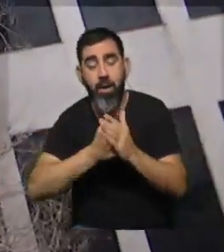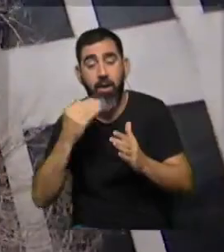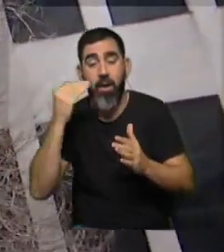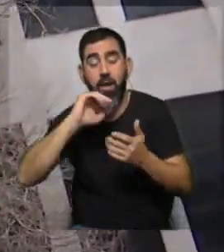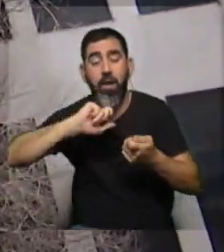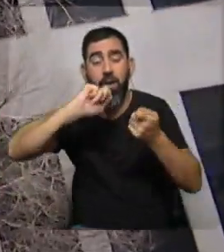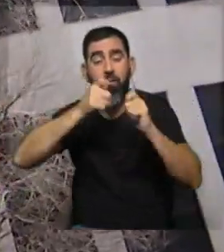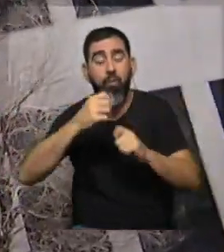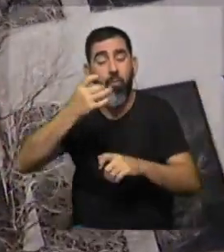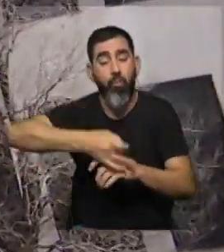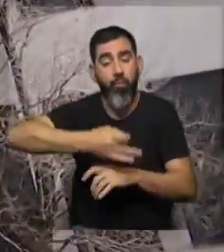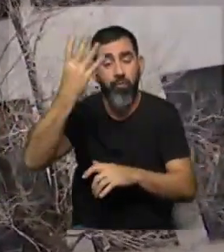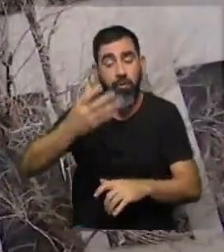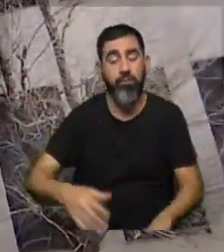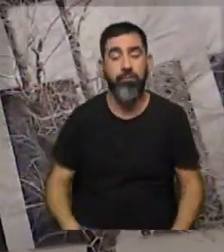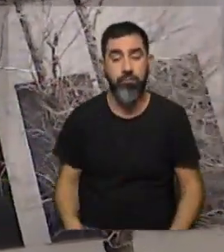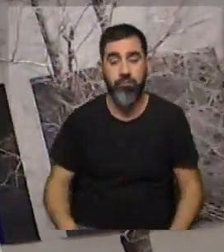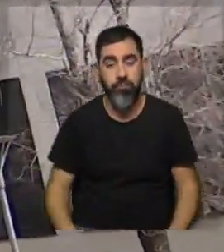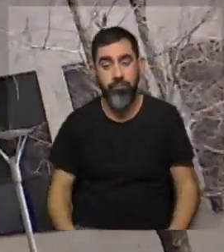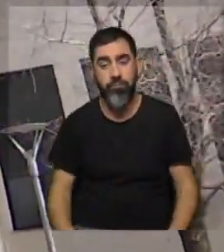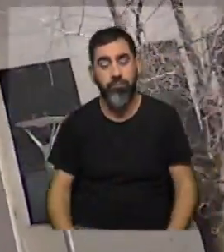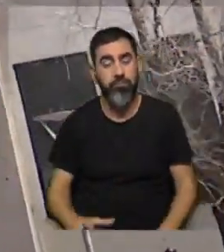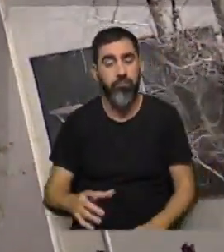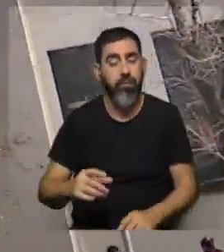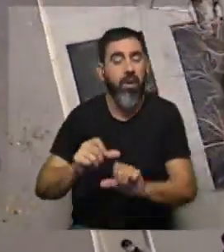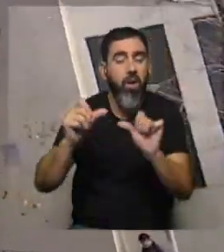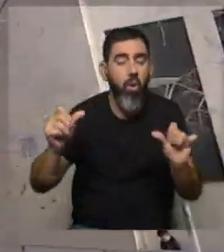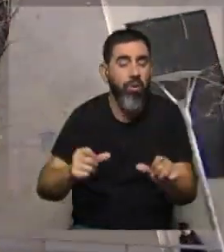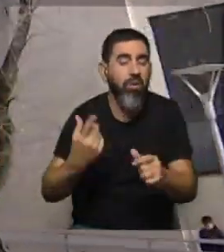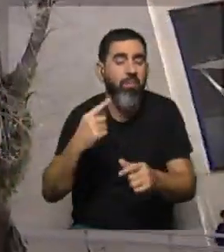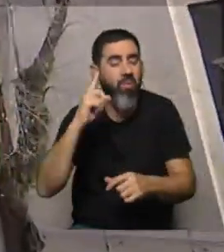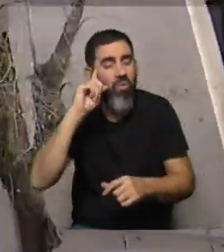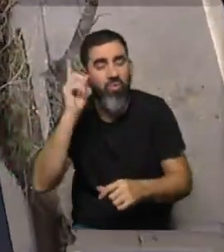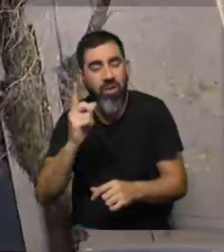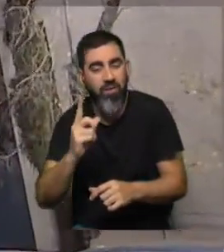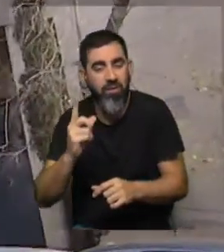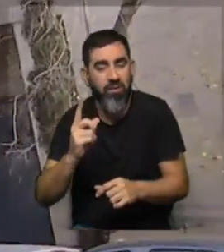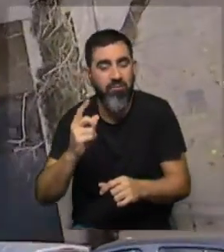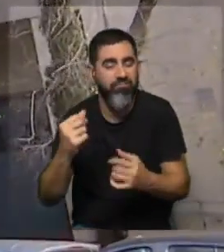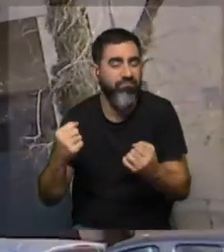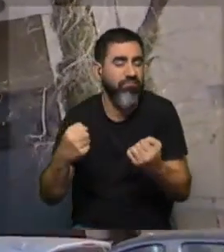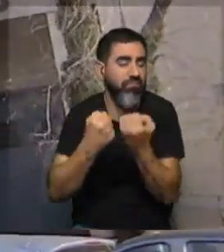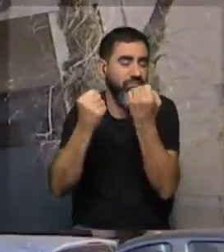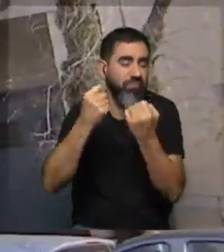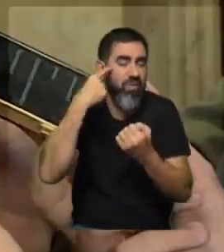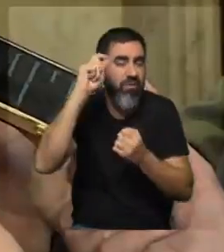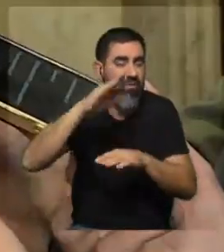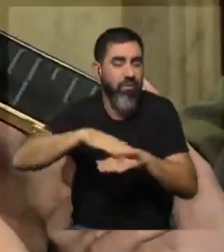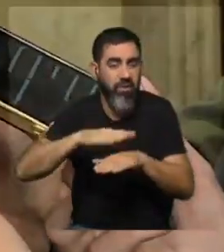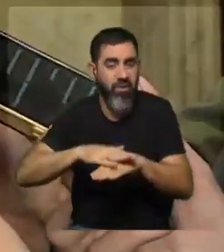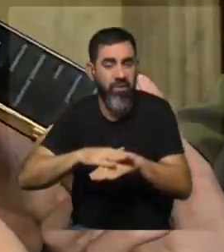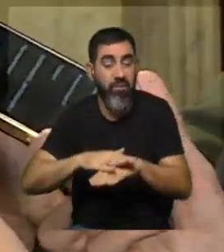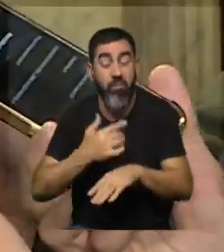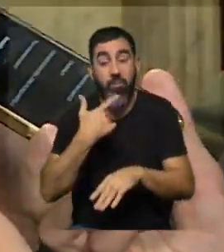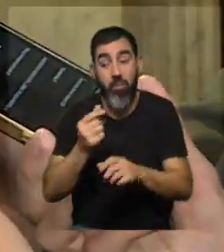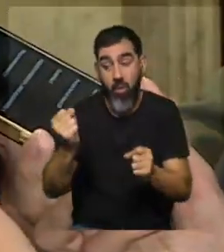de la Reforma de caja de profesional yo que se está hecho con una gran impericia y con la gran nivel de improvisación verdad dese cuenta